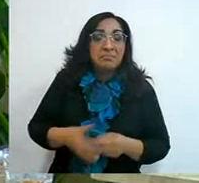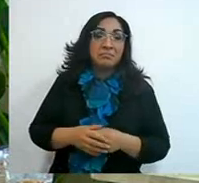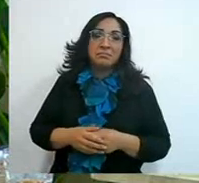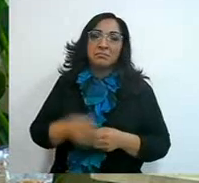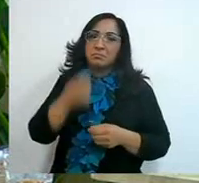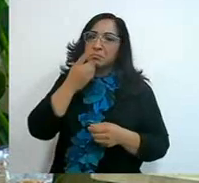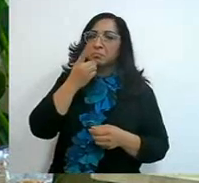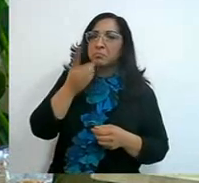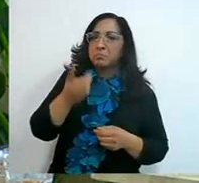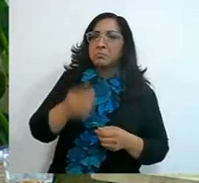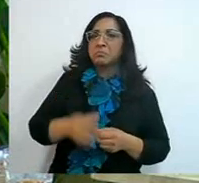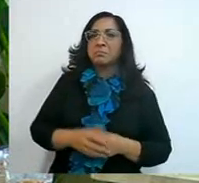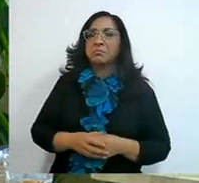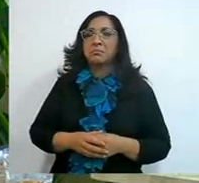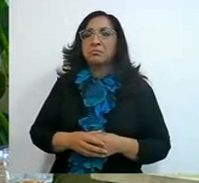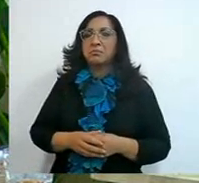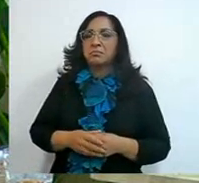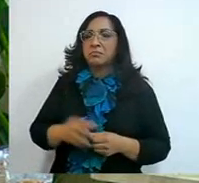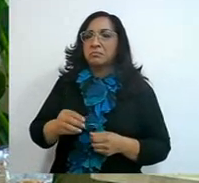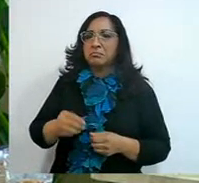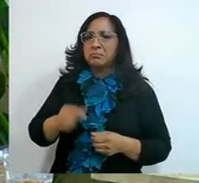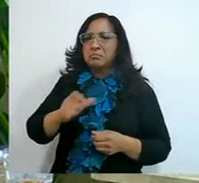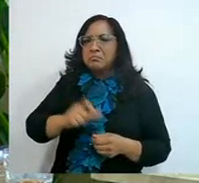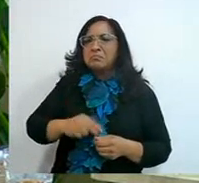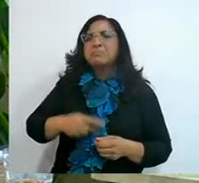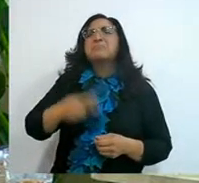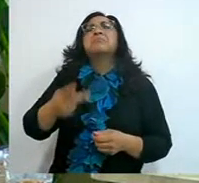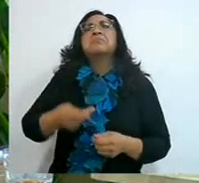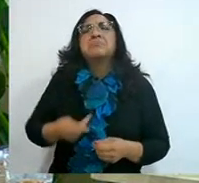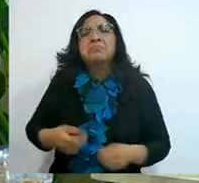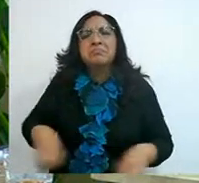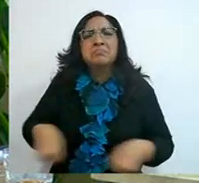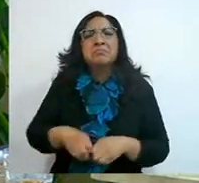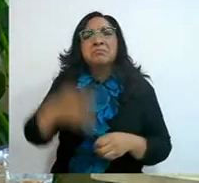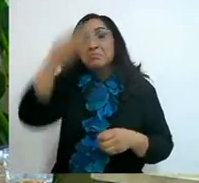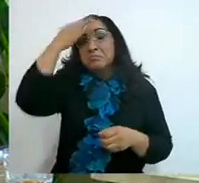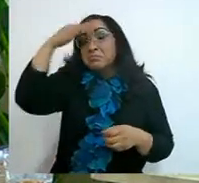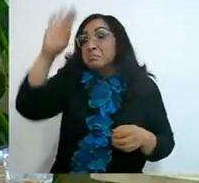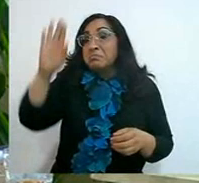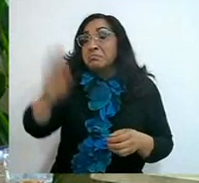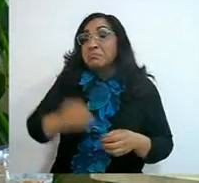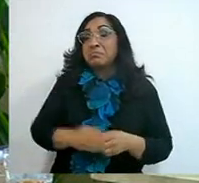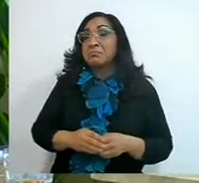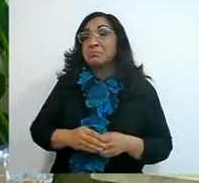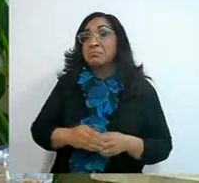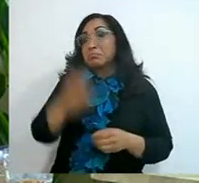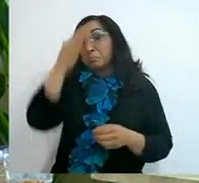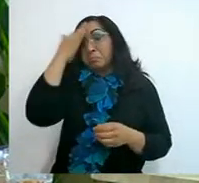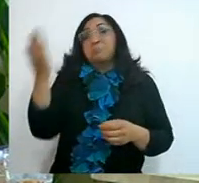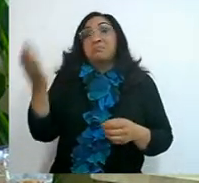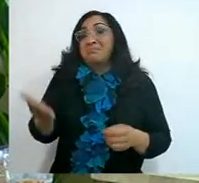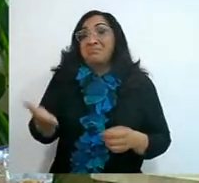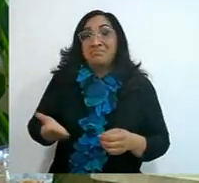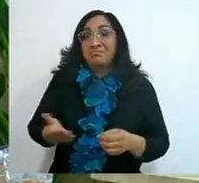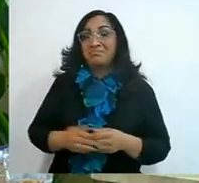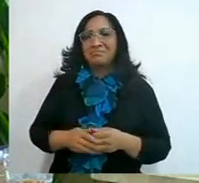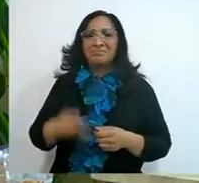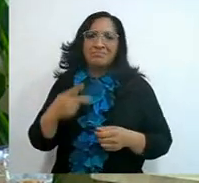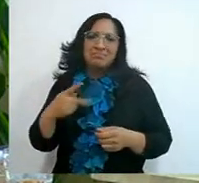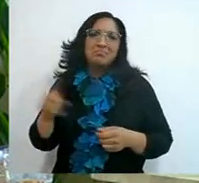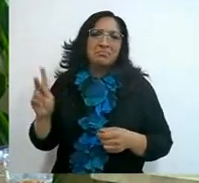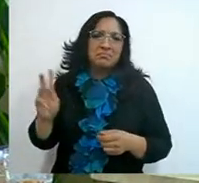y le digo, uno puede preguntar, bueno, ¿y cómo supiste? No te puedo decir la fuente,